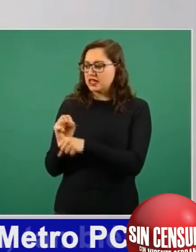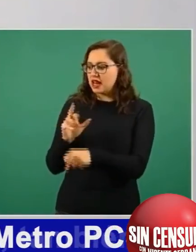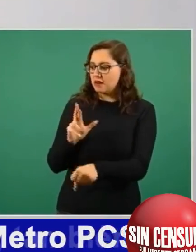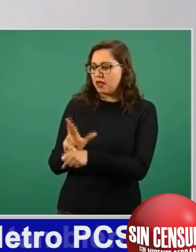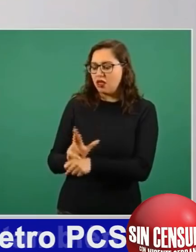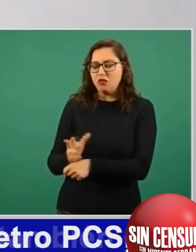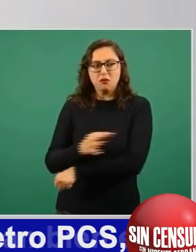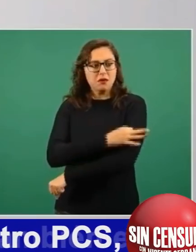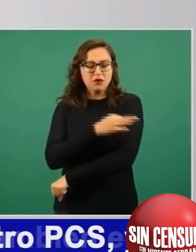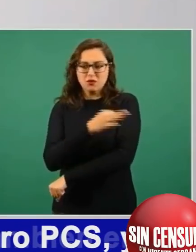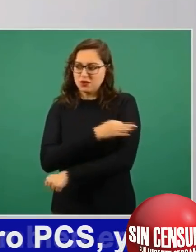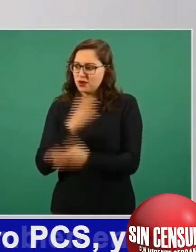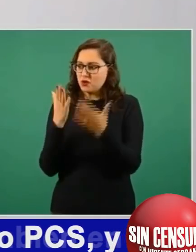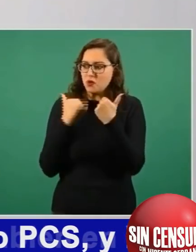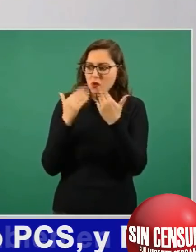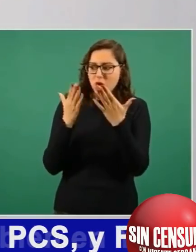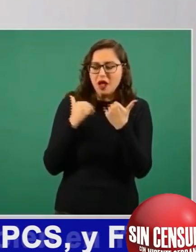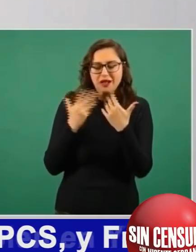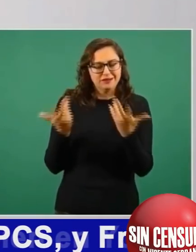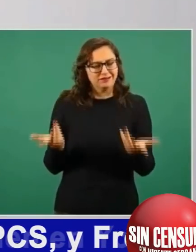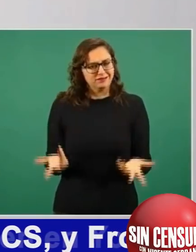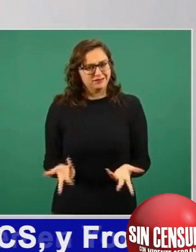vacuna.